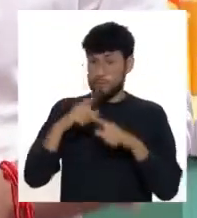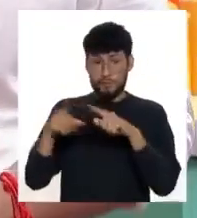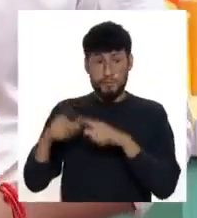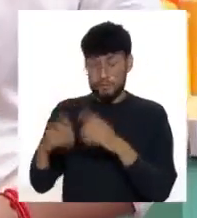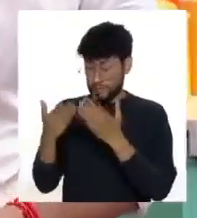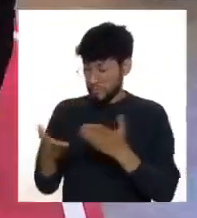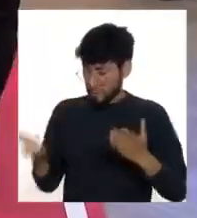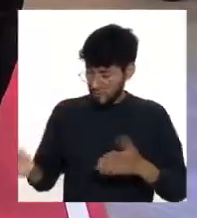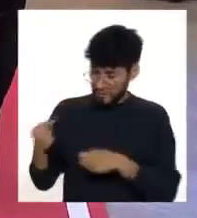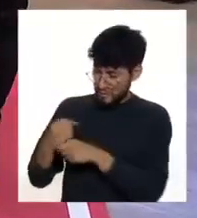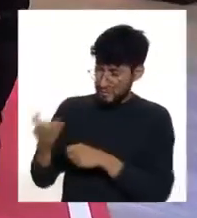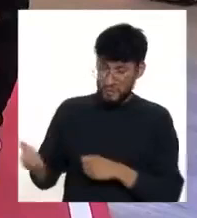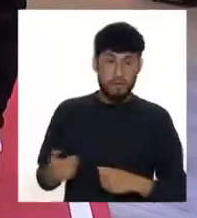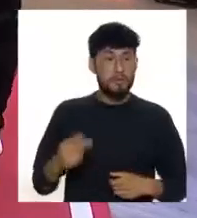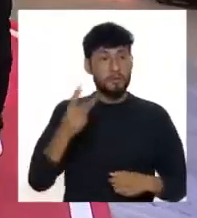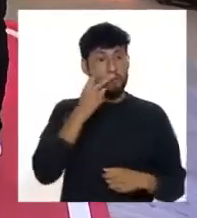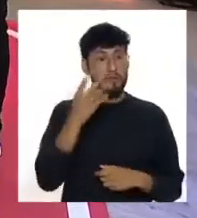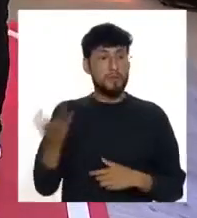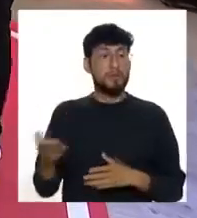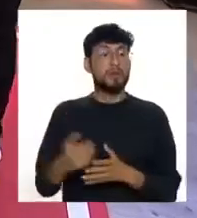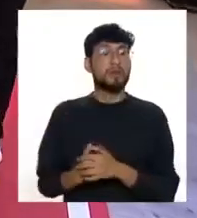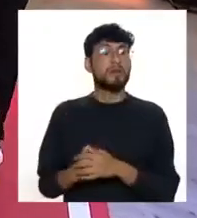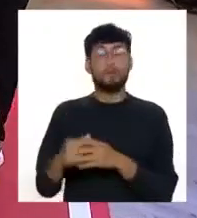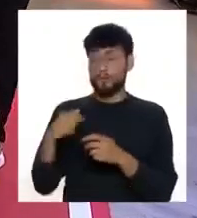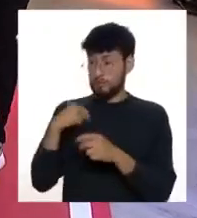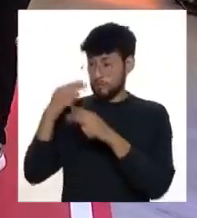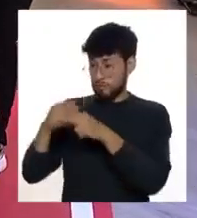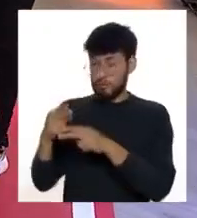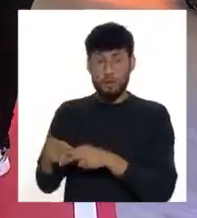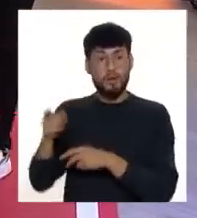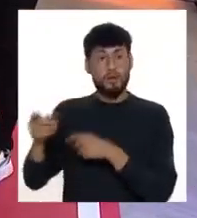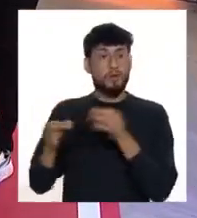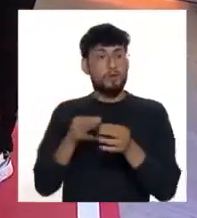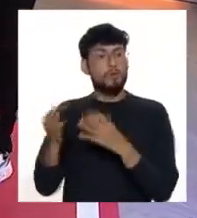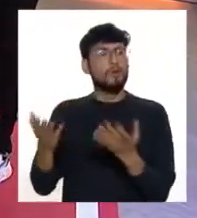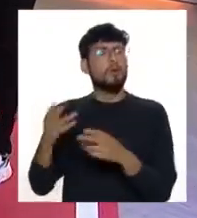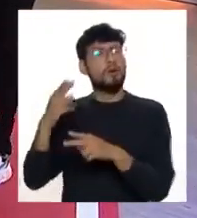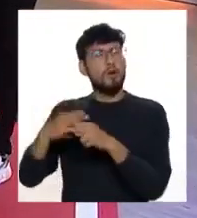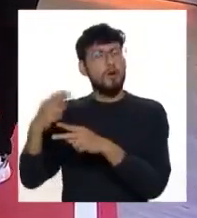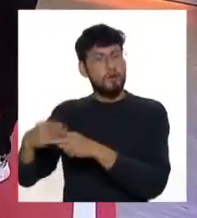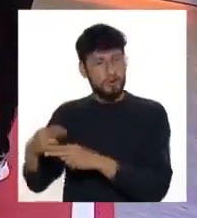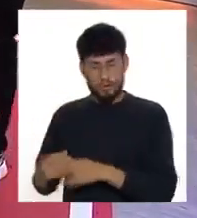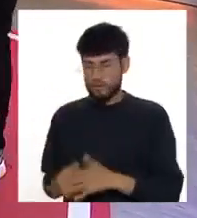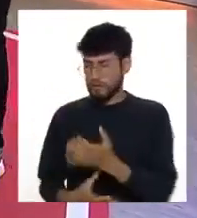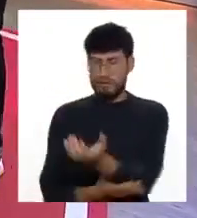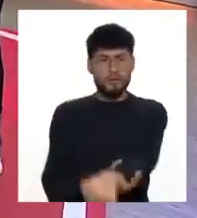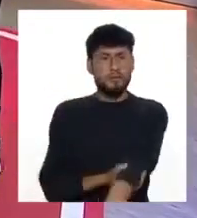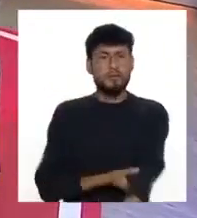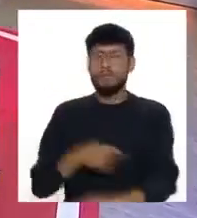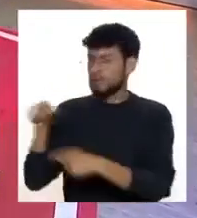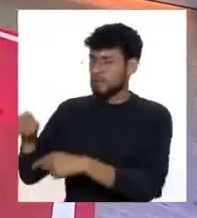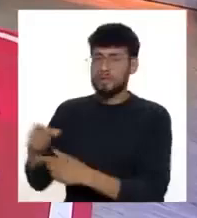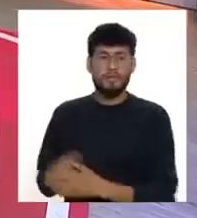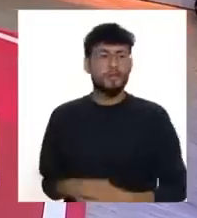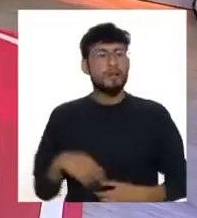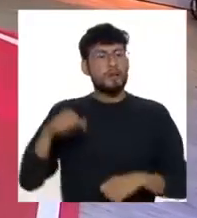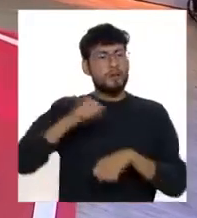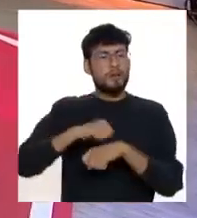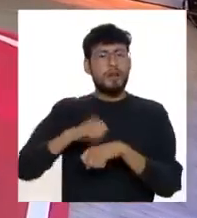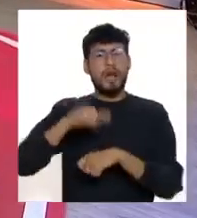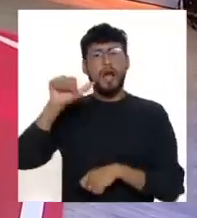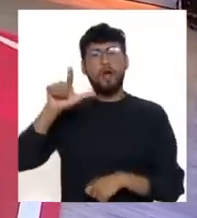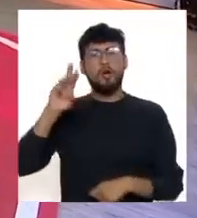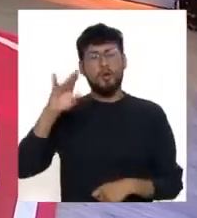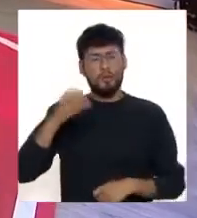de productos que ella desarrollado porque tenemos voy a ir mencionando y tú quiero que me vayas diciendo esto es esto Esto es esto esto de aquí eso es la piedra de